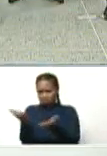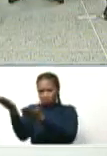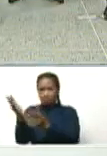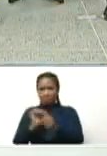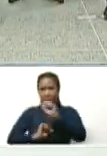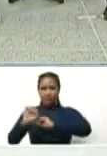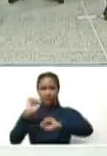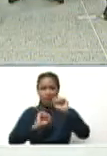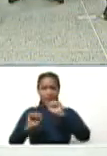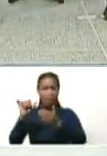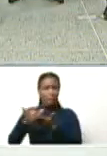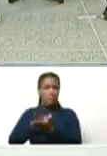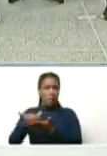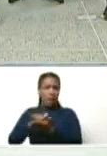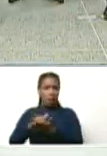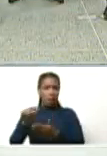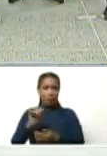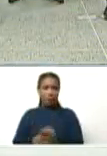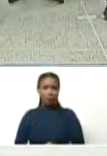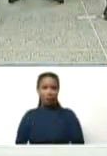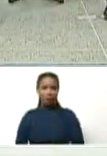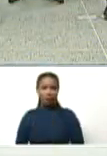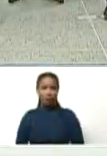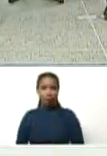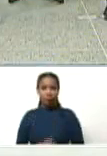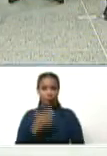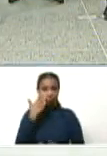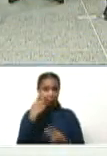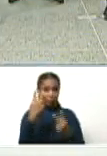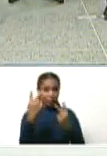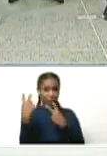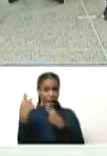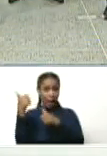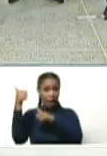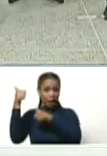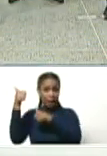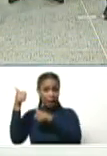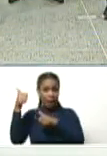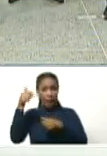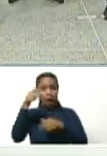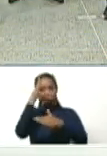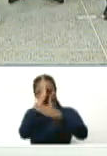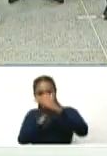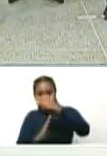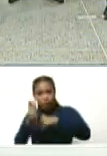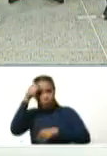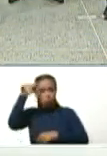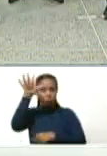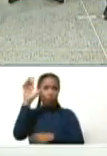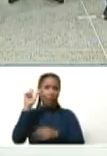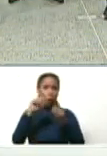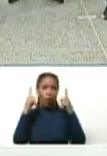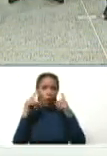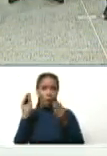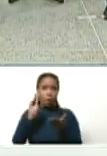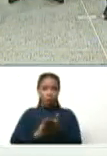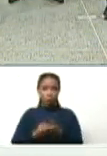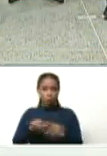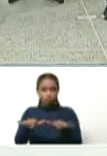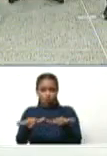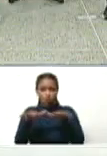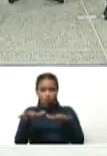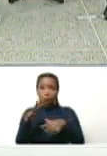chicos. Está el noble pueblo de La Guaira, que han puesto a La Guaira bella, sí, chicos, García